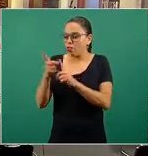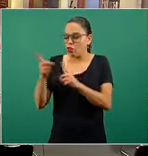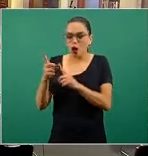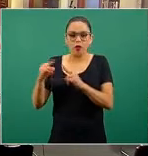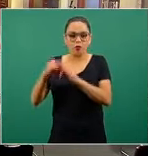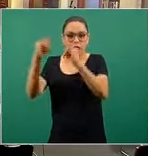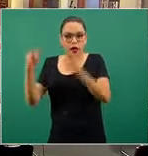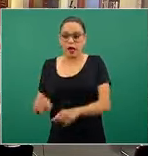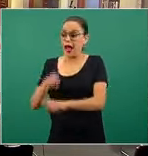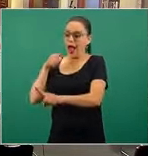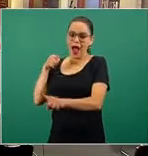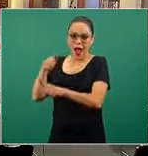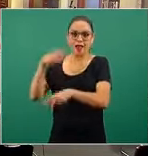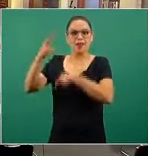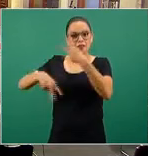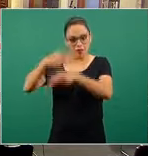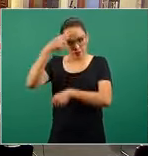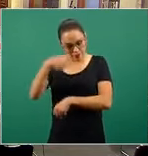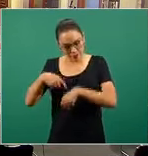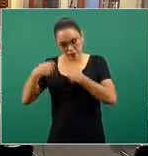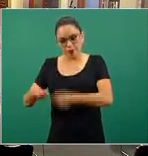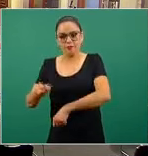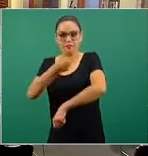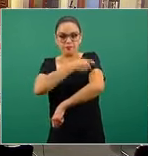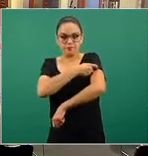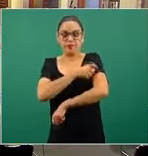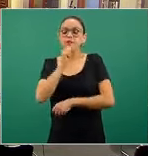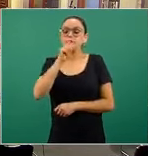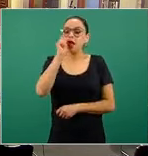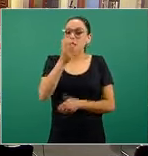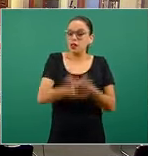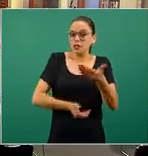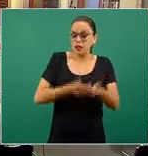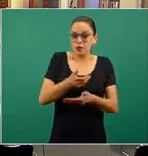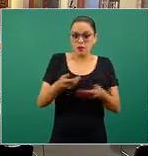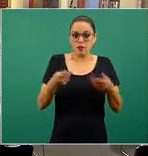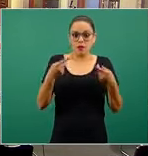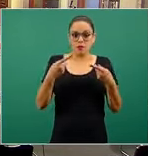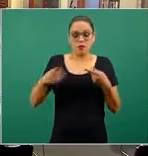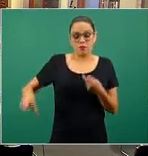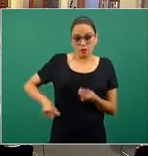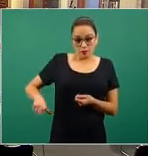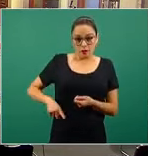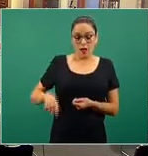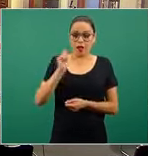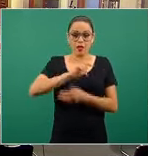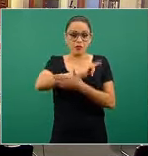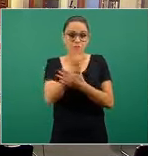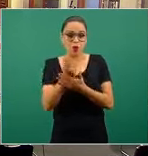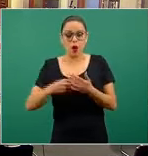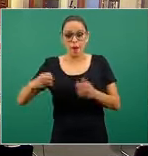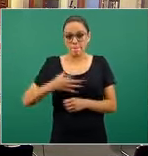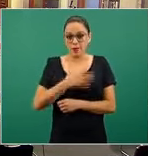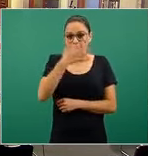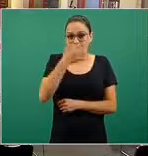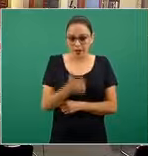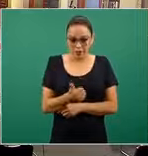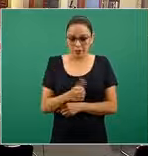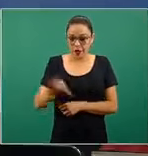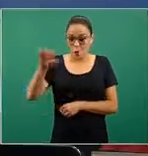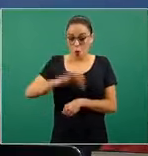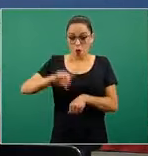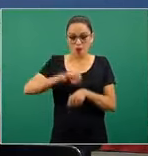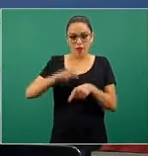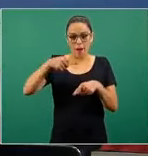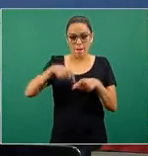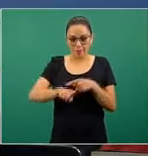de la actividad que hicieron también los servidores de la Nación, los programas del bienestar previo al arranque del día de hoy. Esto fue el